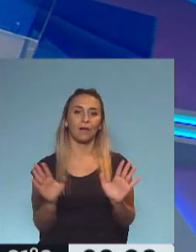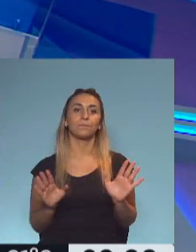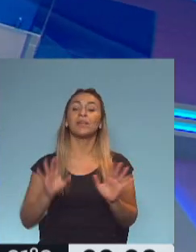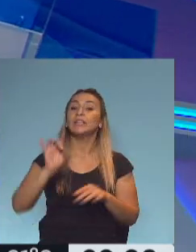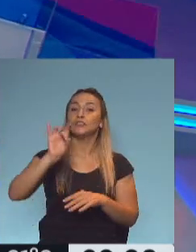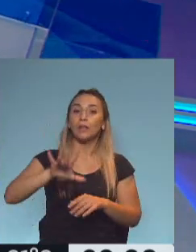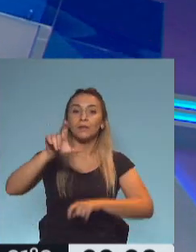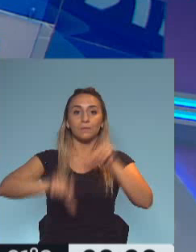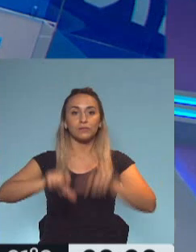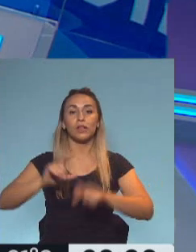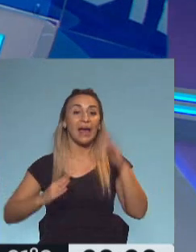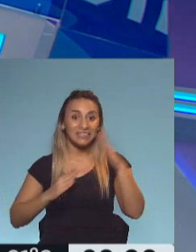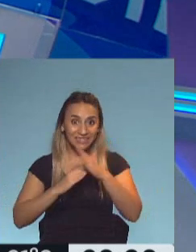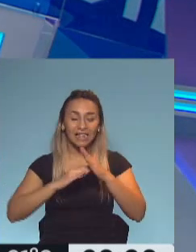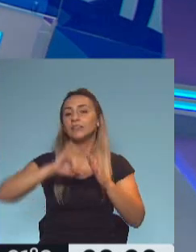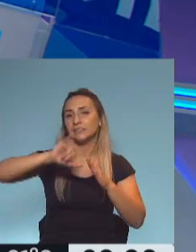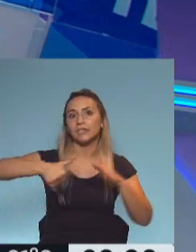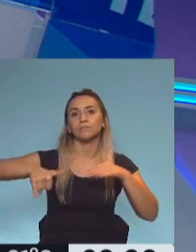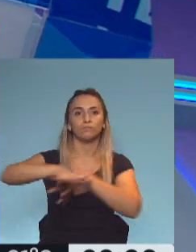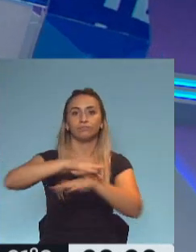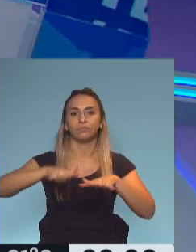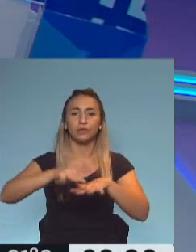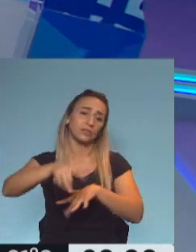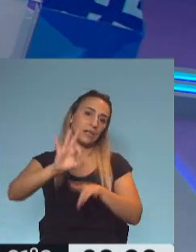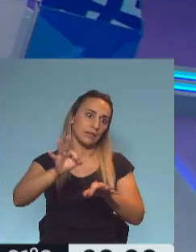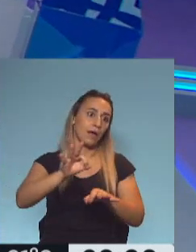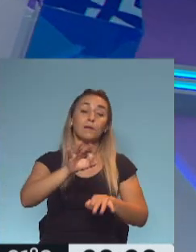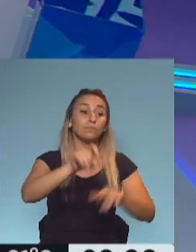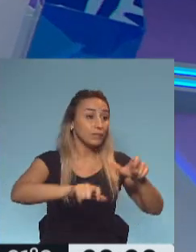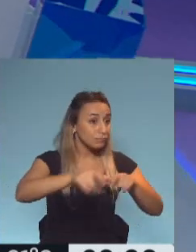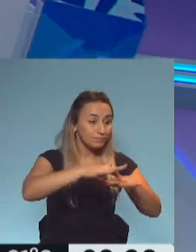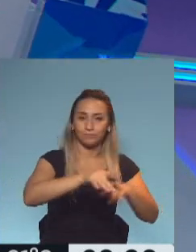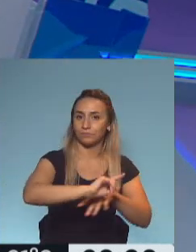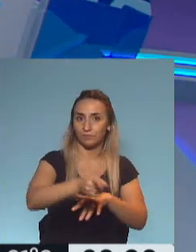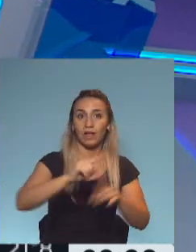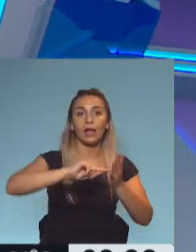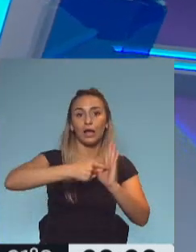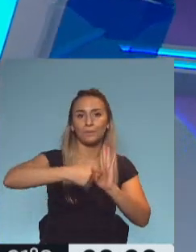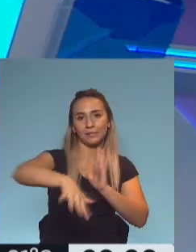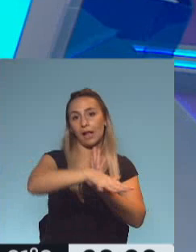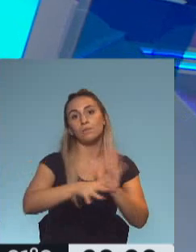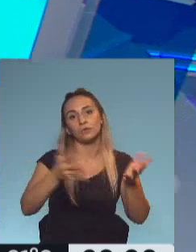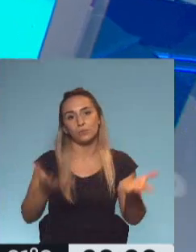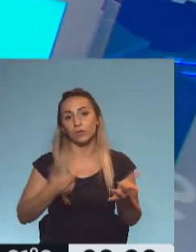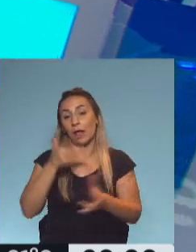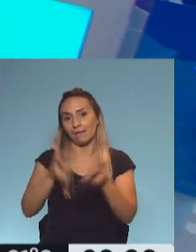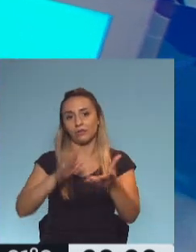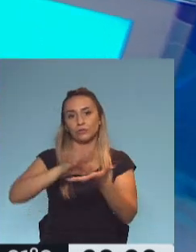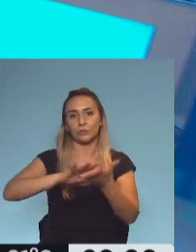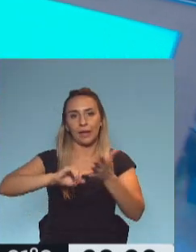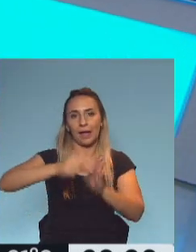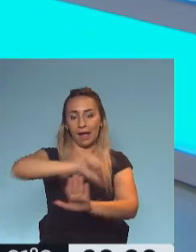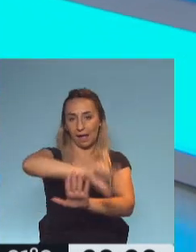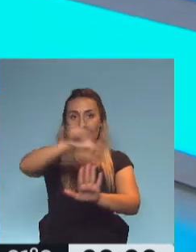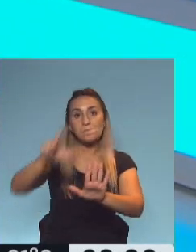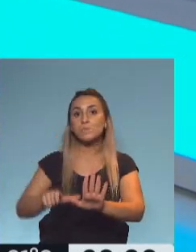de ahora. Ya saben que la circulación está absolutamente restringida en el área metropolitana de Buenos Aires, obviamente. Sí, estamos hablando de AMBA, está bien. Estamos hablando de